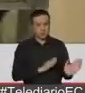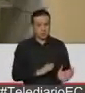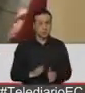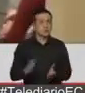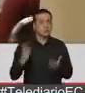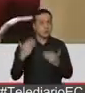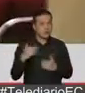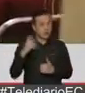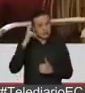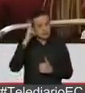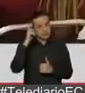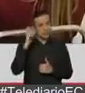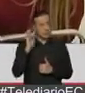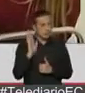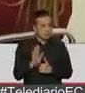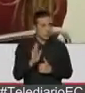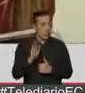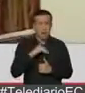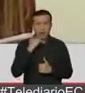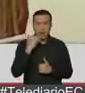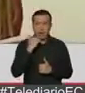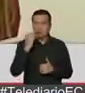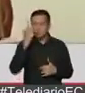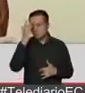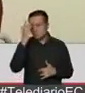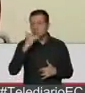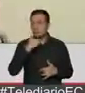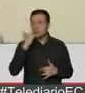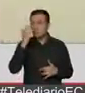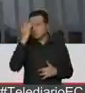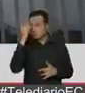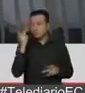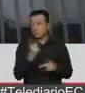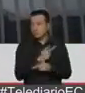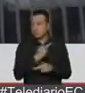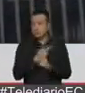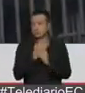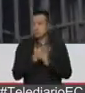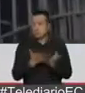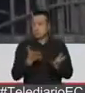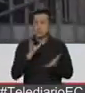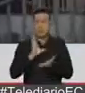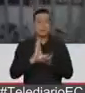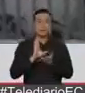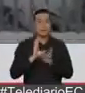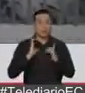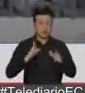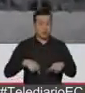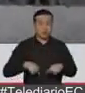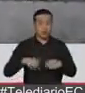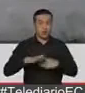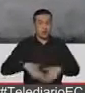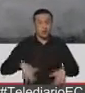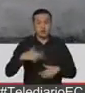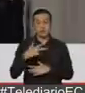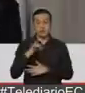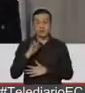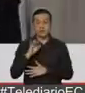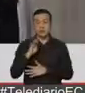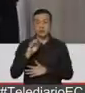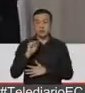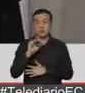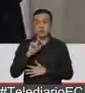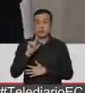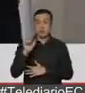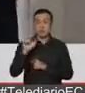están en complicaciones respiratorias en los centros de salud como chimbacalle si se atiende a pacientes con